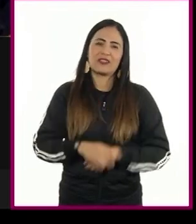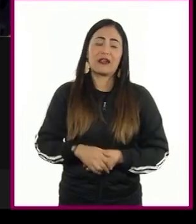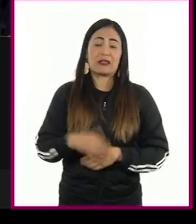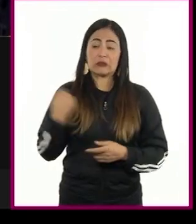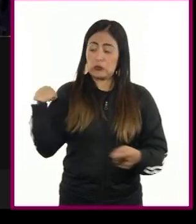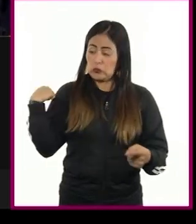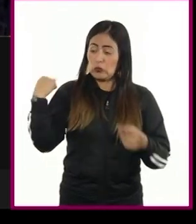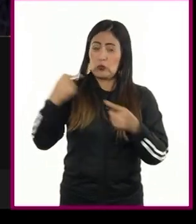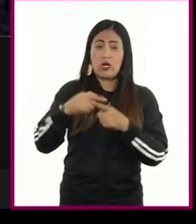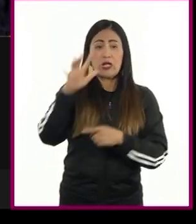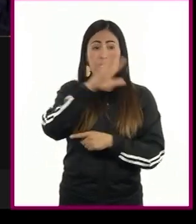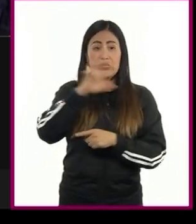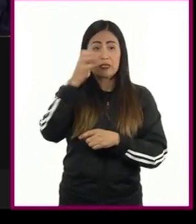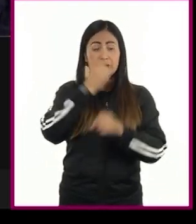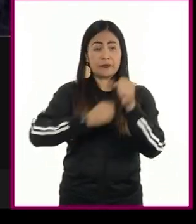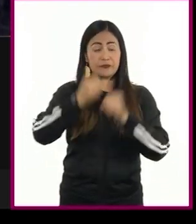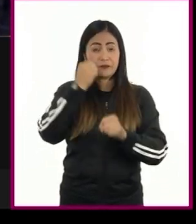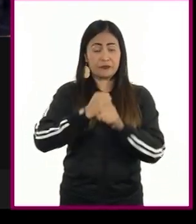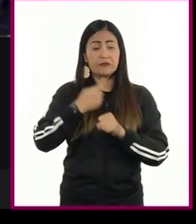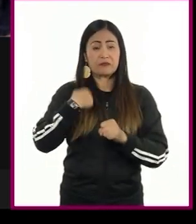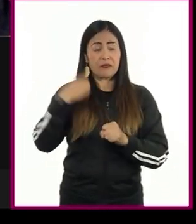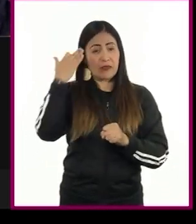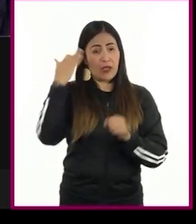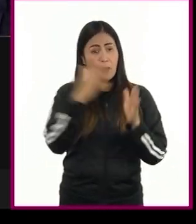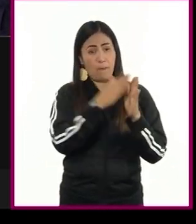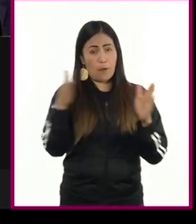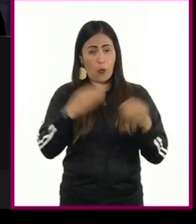500 años de mi época.